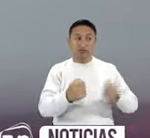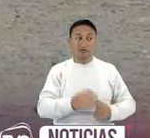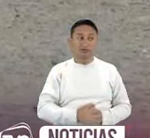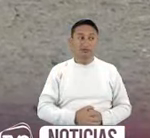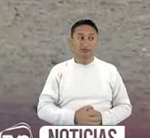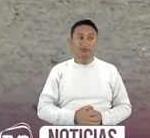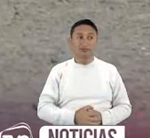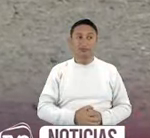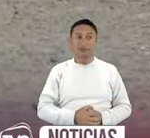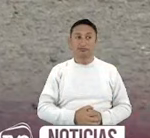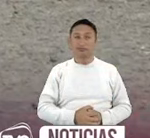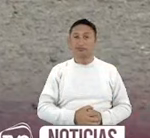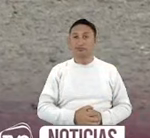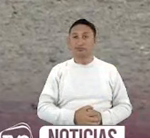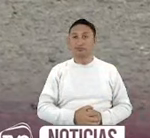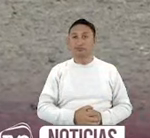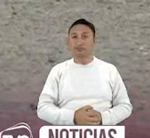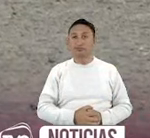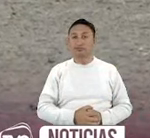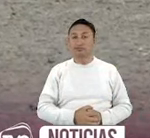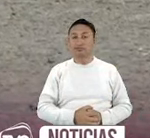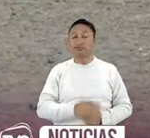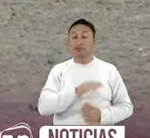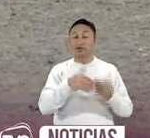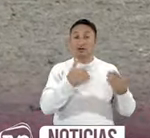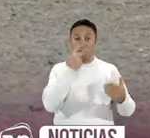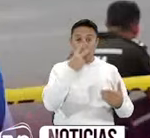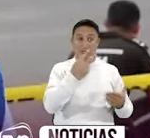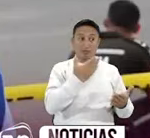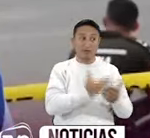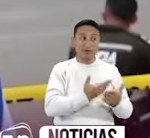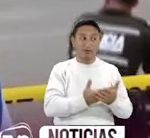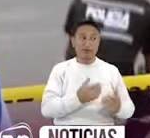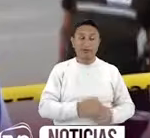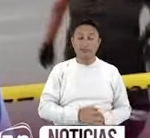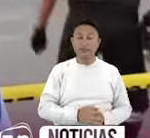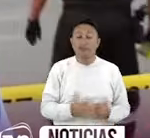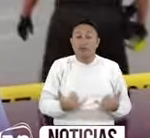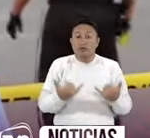vidrios y la carrocería del automotor. Hasta el momento pues se han